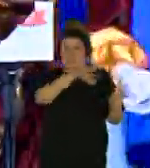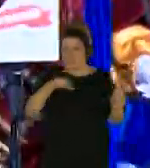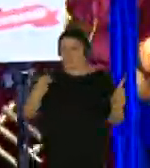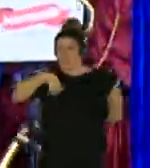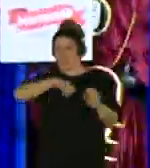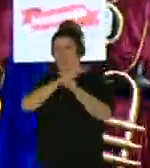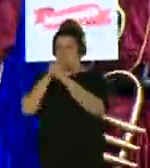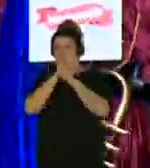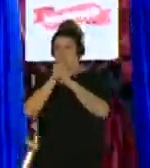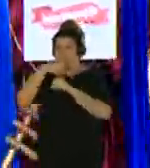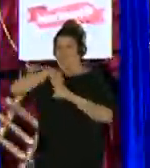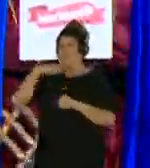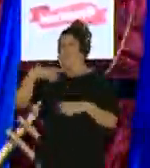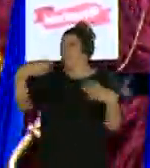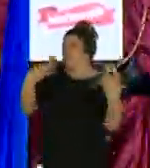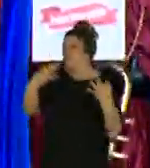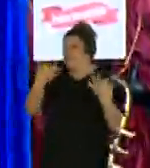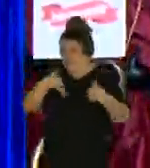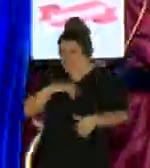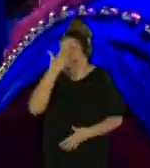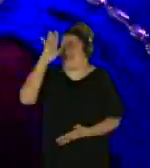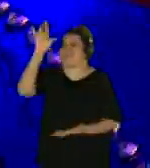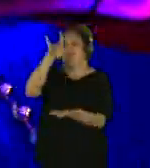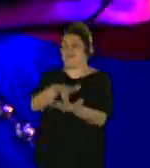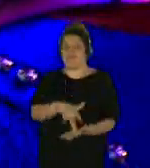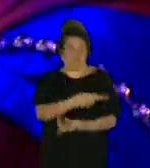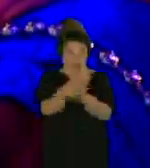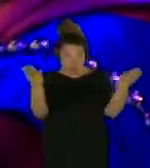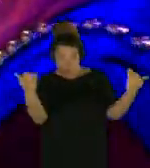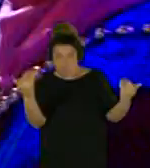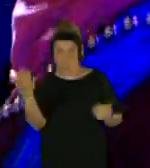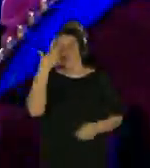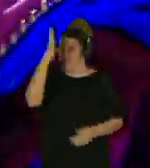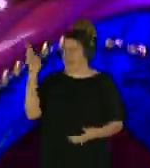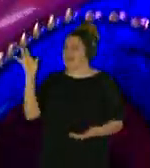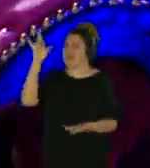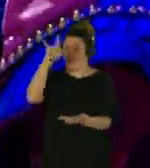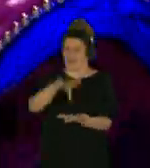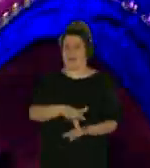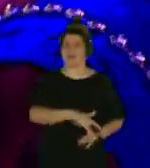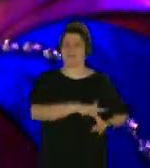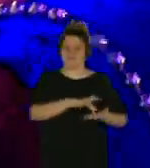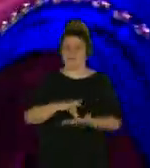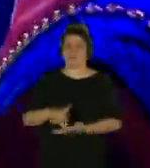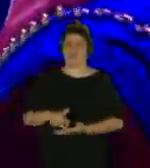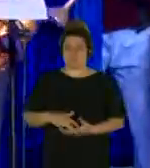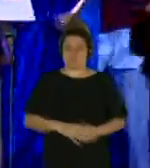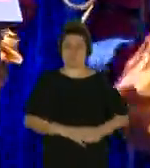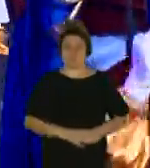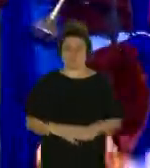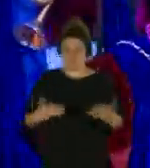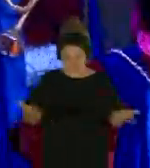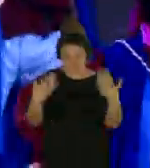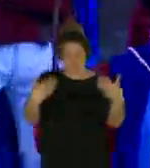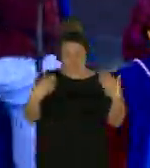murgas anuncia que es carnaval. ¡Todo! En carnaval, en carnaval, tú